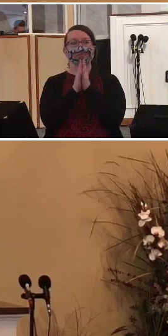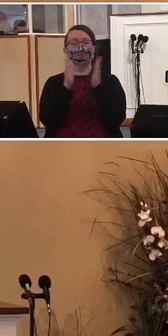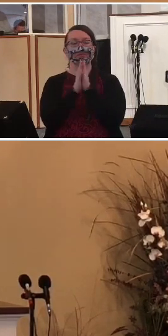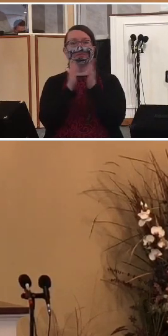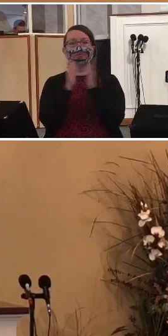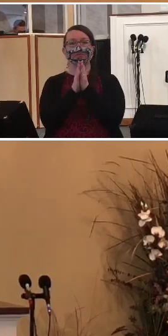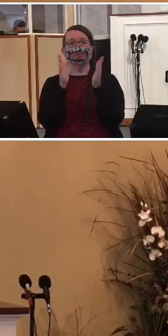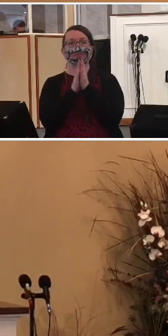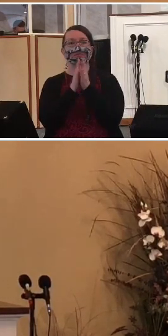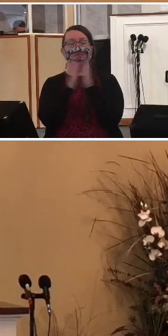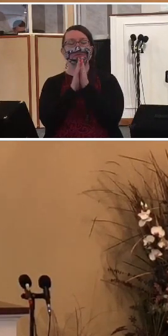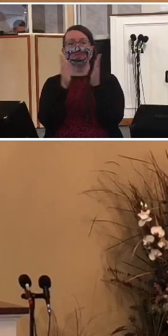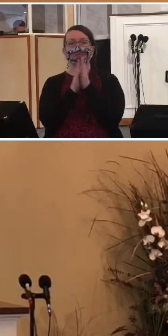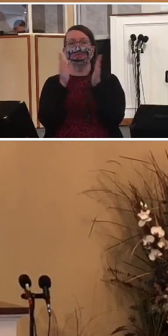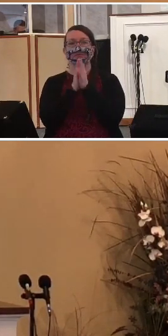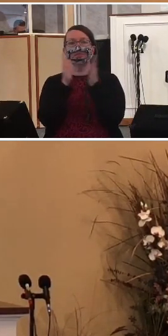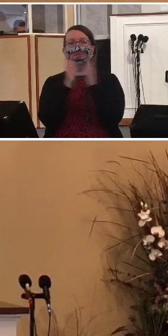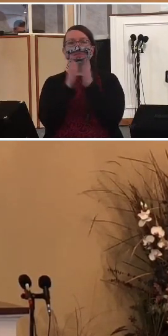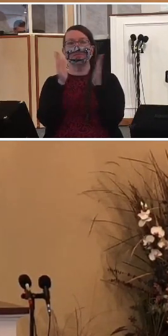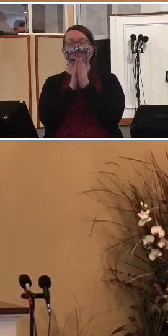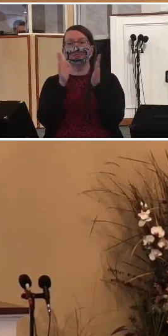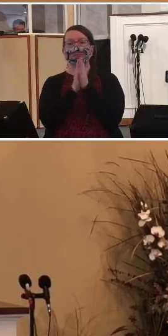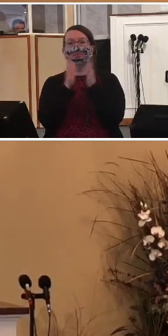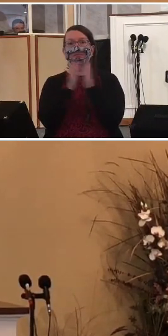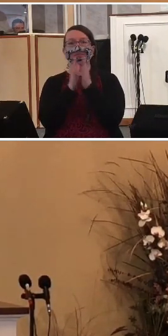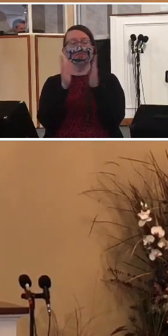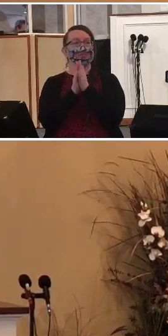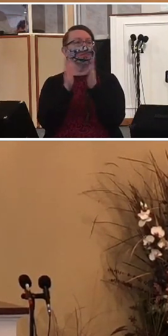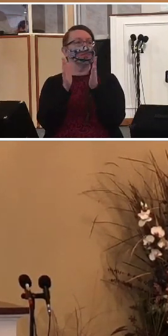Aleluya, aleluya. Gracias, Jesús.